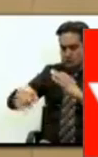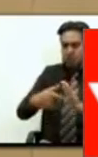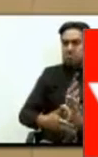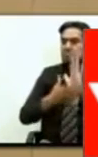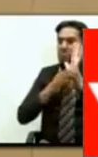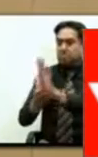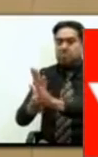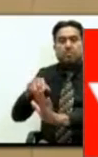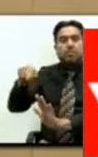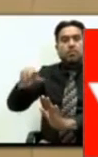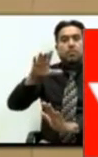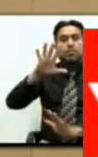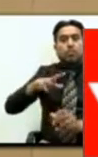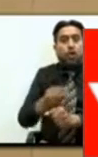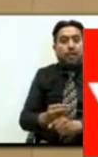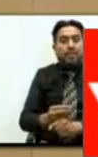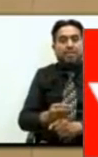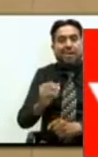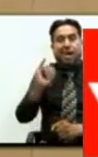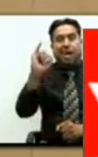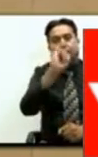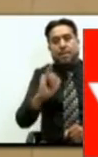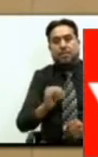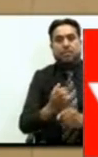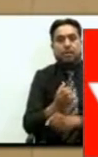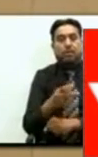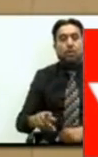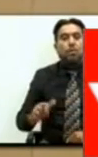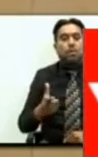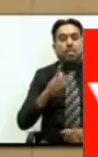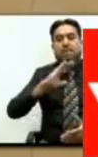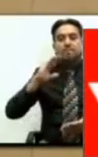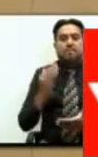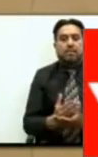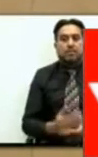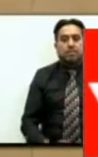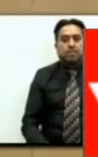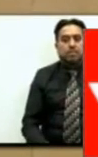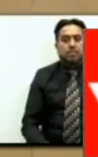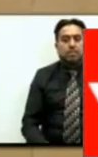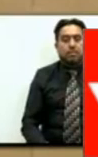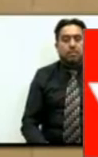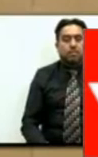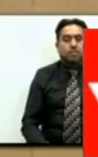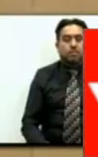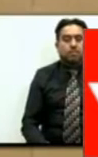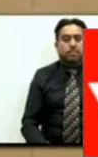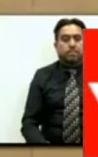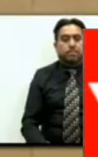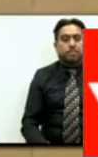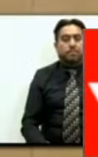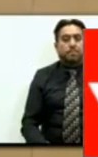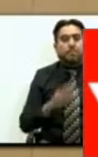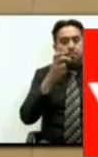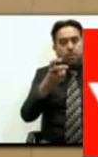esto no puede volver a suceder en el estado de guanajuato porque no voy a encontrar de este punto de